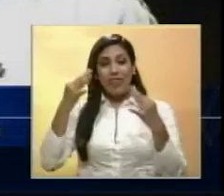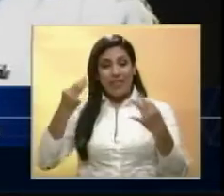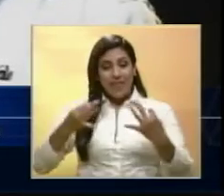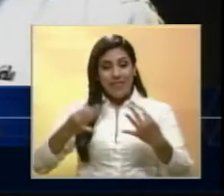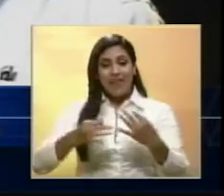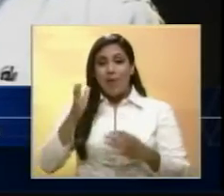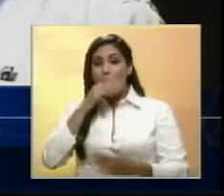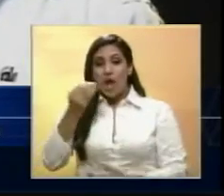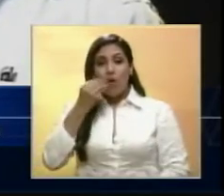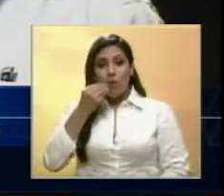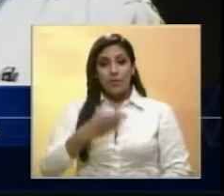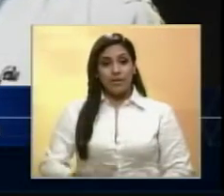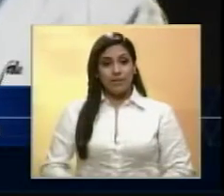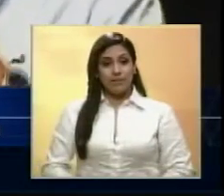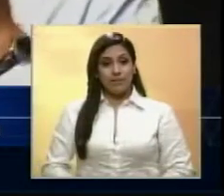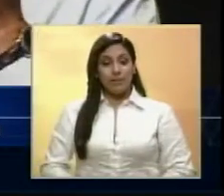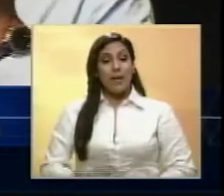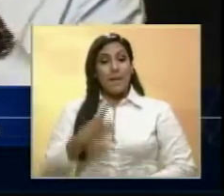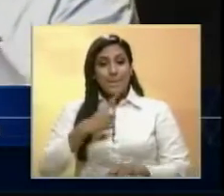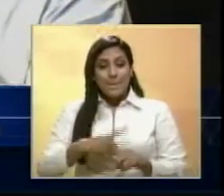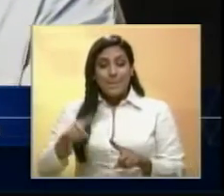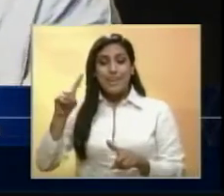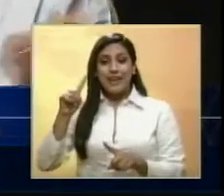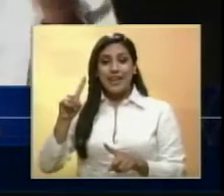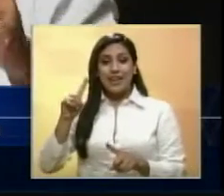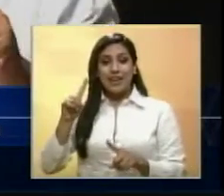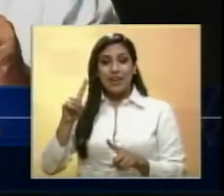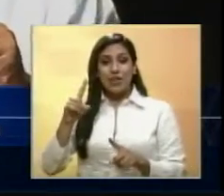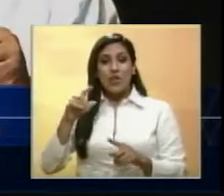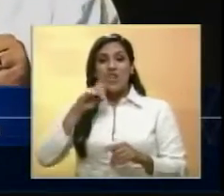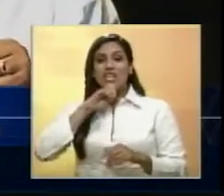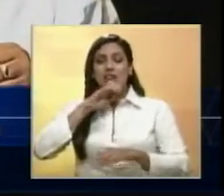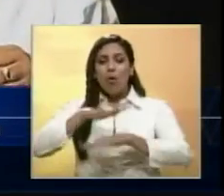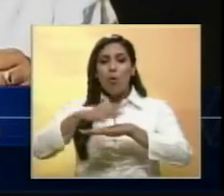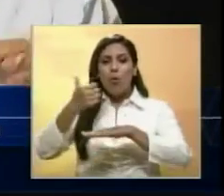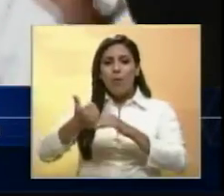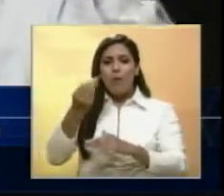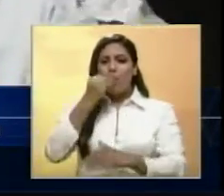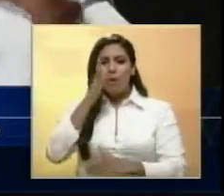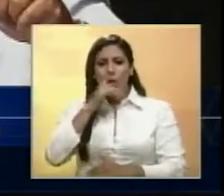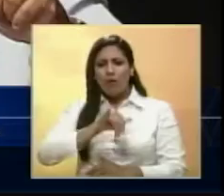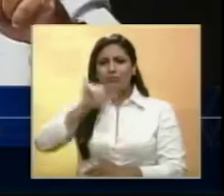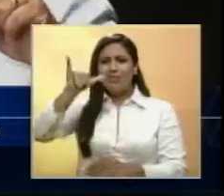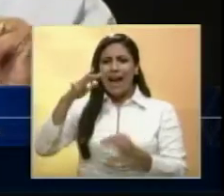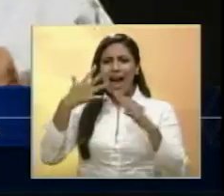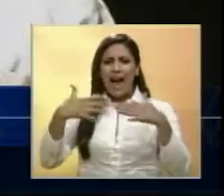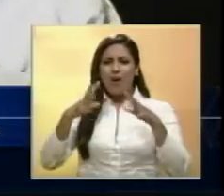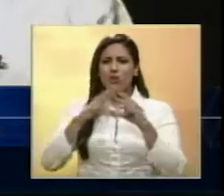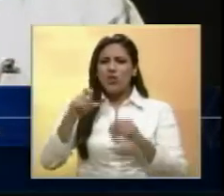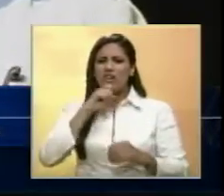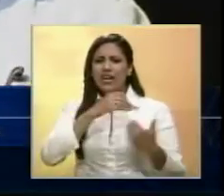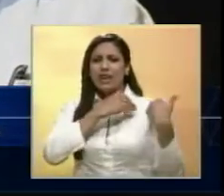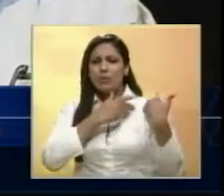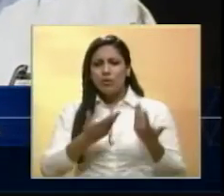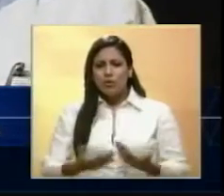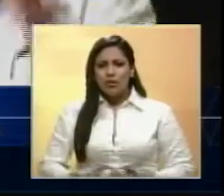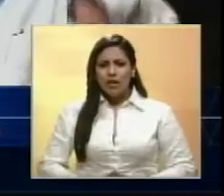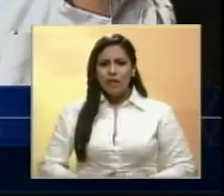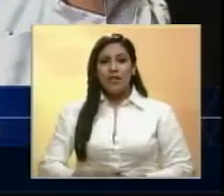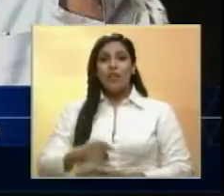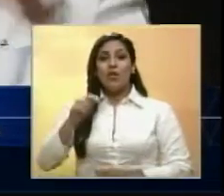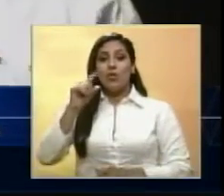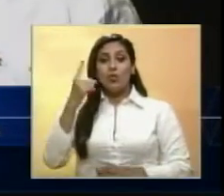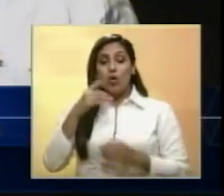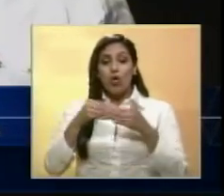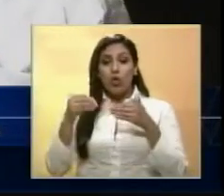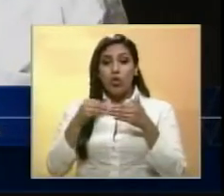del desabastecimiento. Pero la inducción de la inflación es mucho más que la inflación real. Solo el